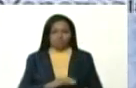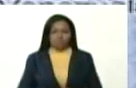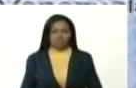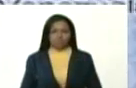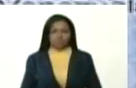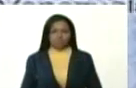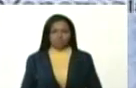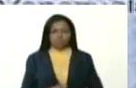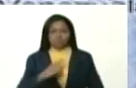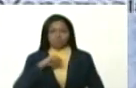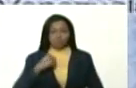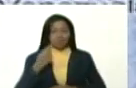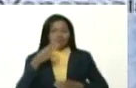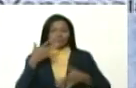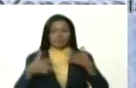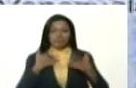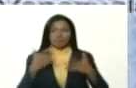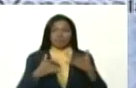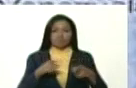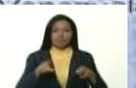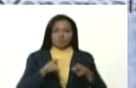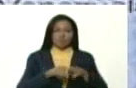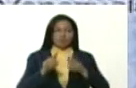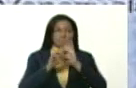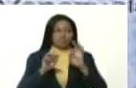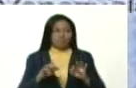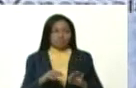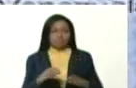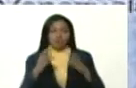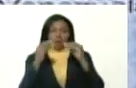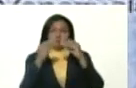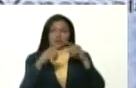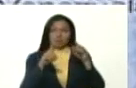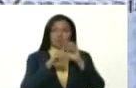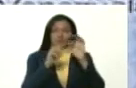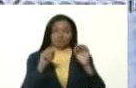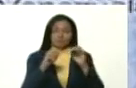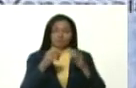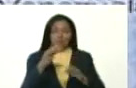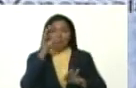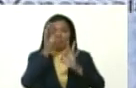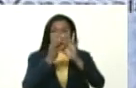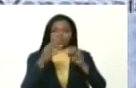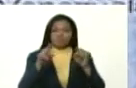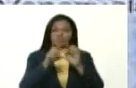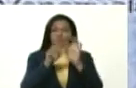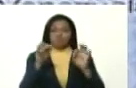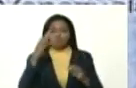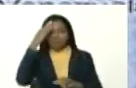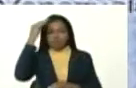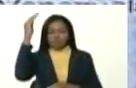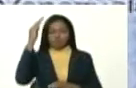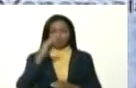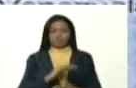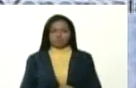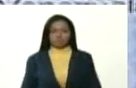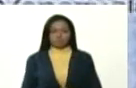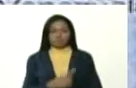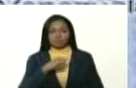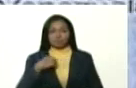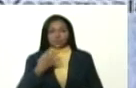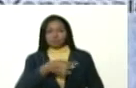que nuestros aptos desde las regiones hablan, siempre hablan con una gran fe en Dios, en nuestro